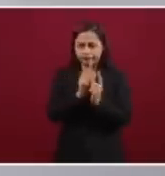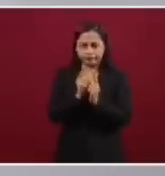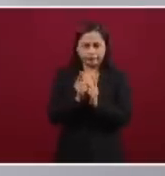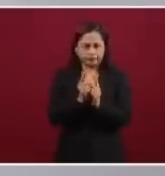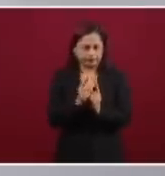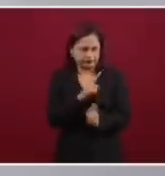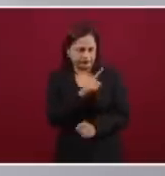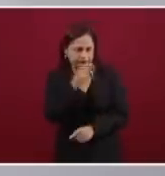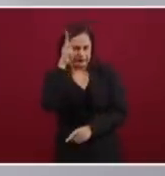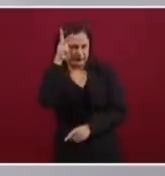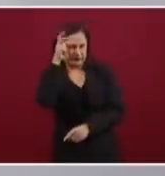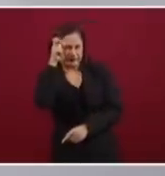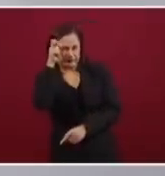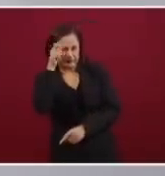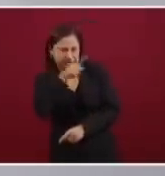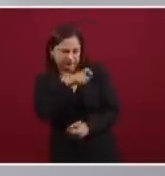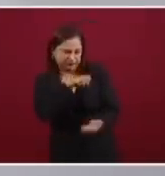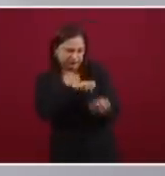a destruir,